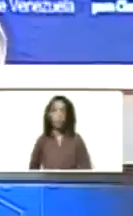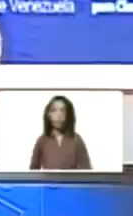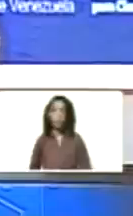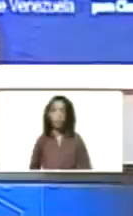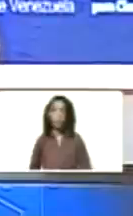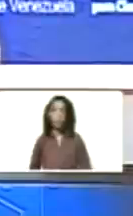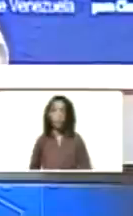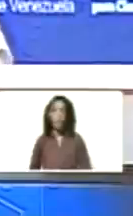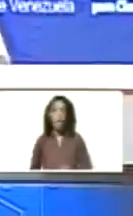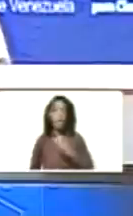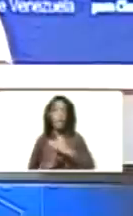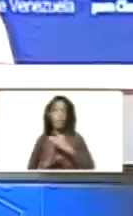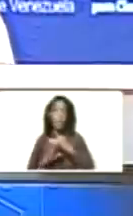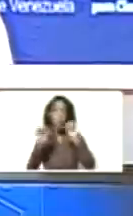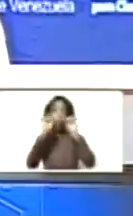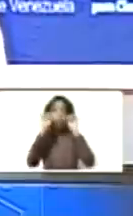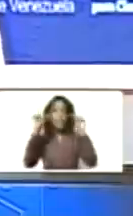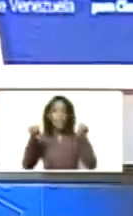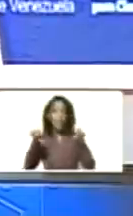si tuviéramos un sistema,